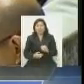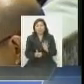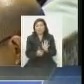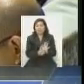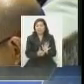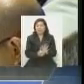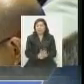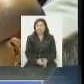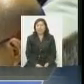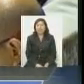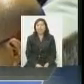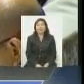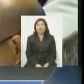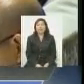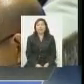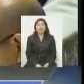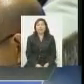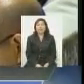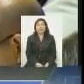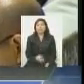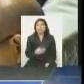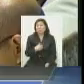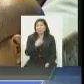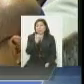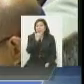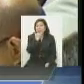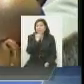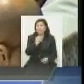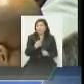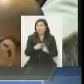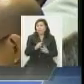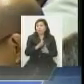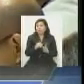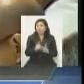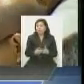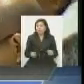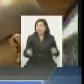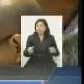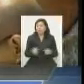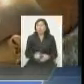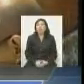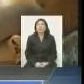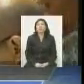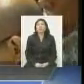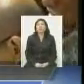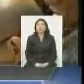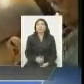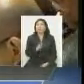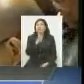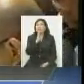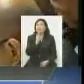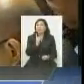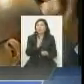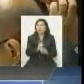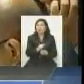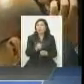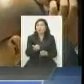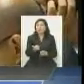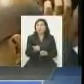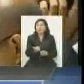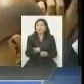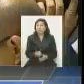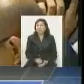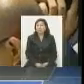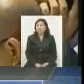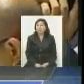ley? Personalmente, puedo estar equivocado, pero creo que es todo lo contrario. Una cosa es dar el discurso, otra cosa el